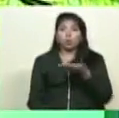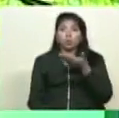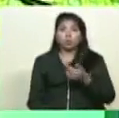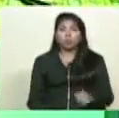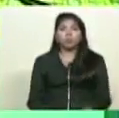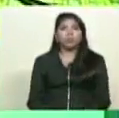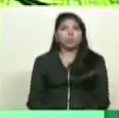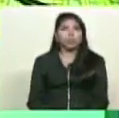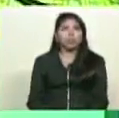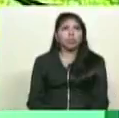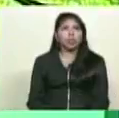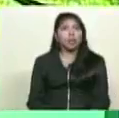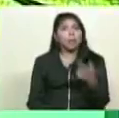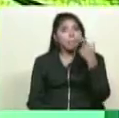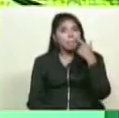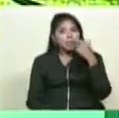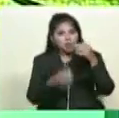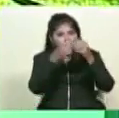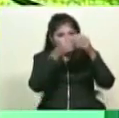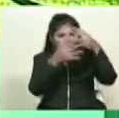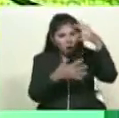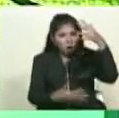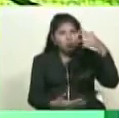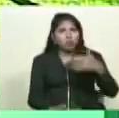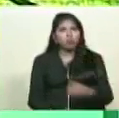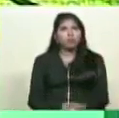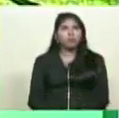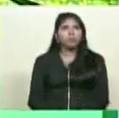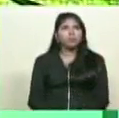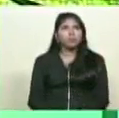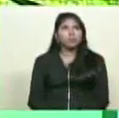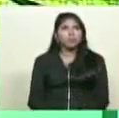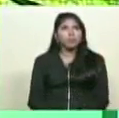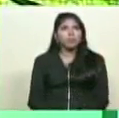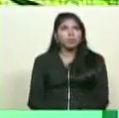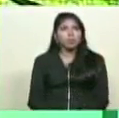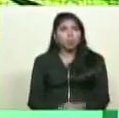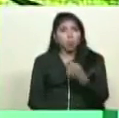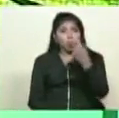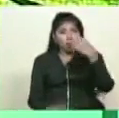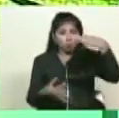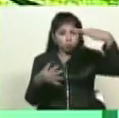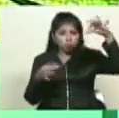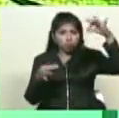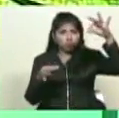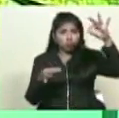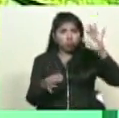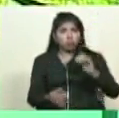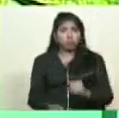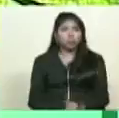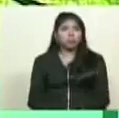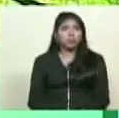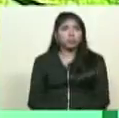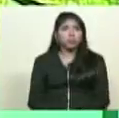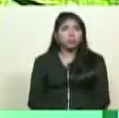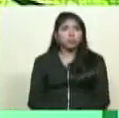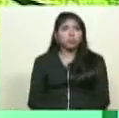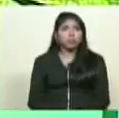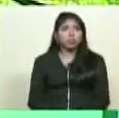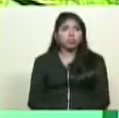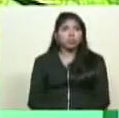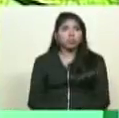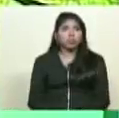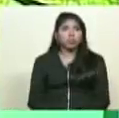Fíjense cuánto se puede decir en una página.